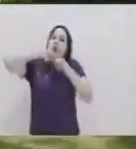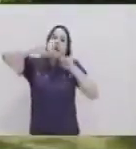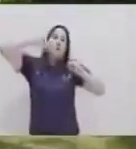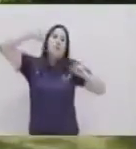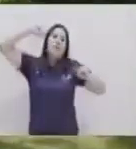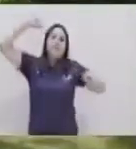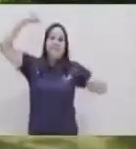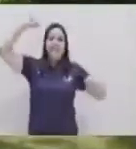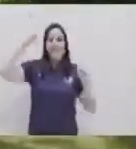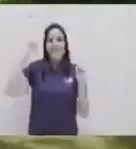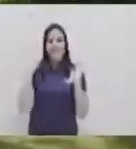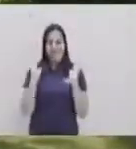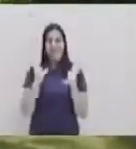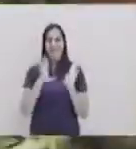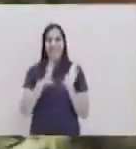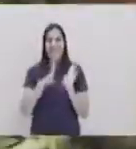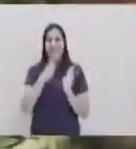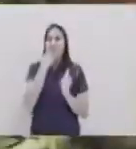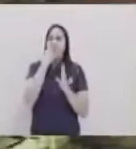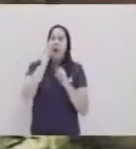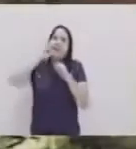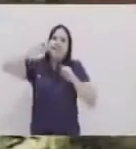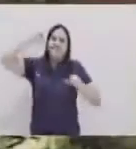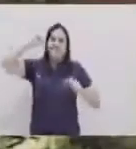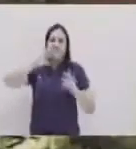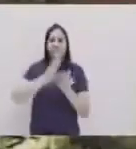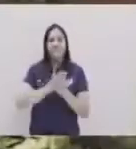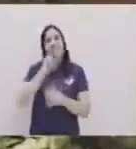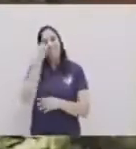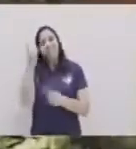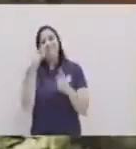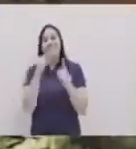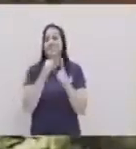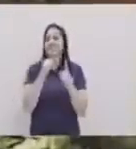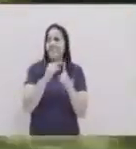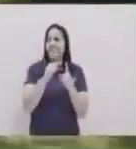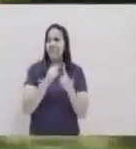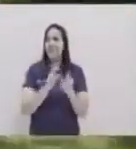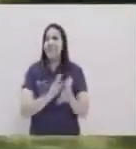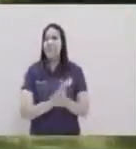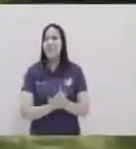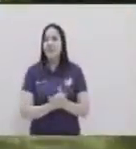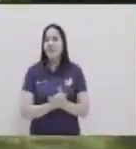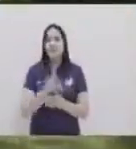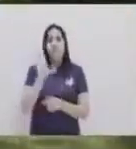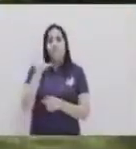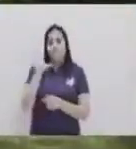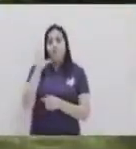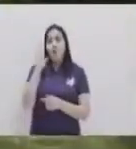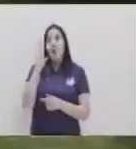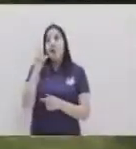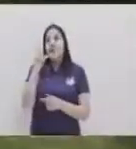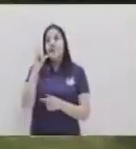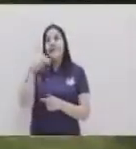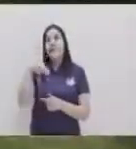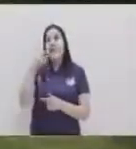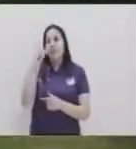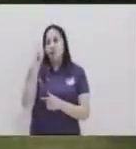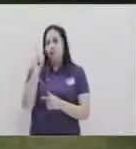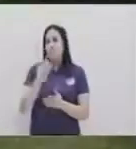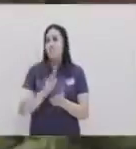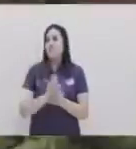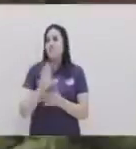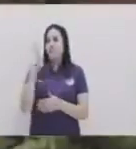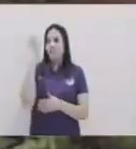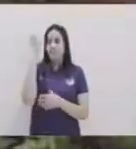sueño, y hacemos el gesto de sueño. La siguiente, lindo día. Para hacer la seña de lindo, la palma de la mano